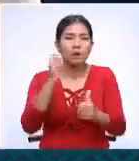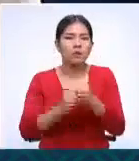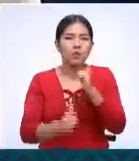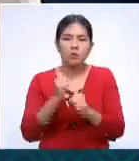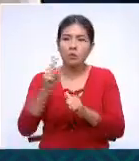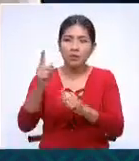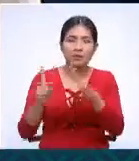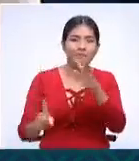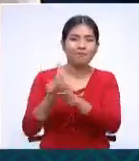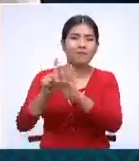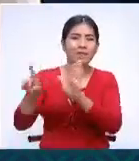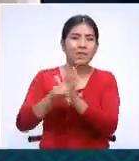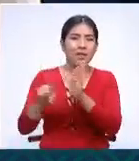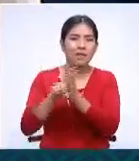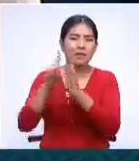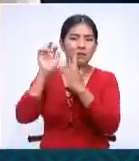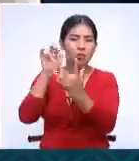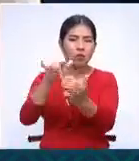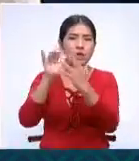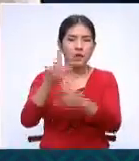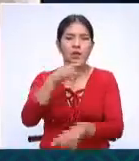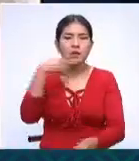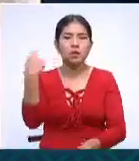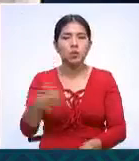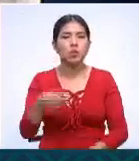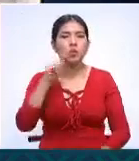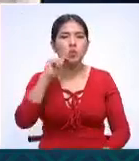guerra Ucrania-Rusia,